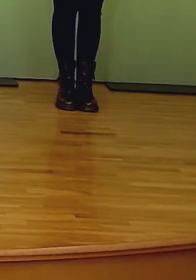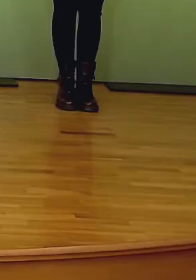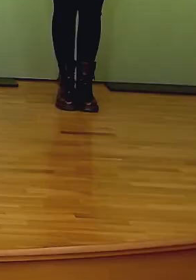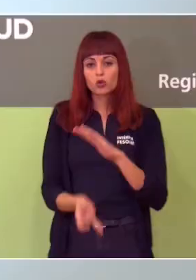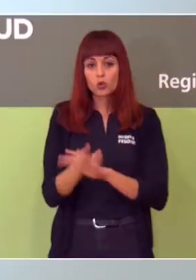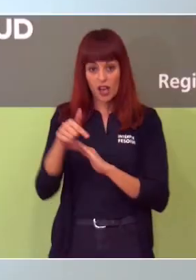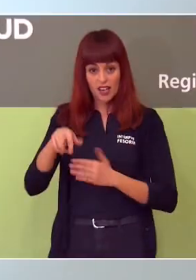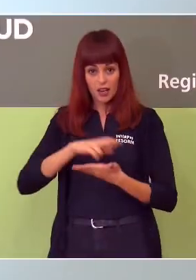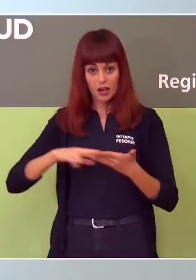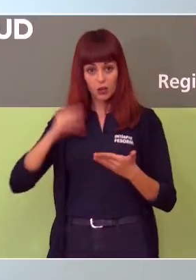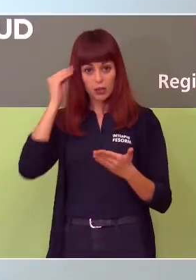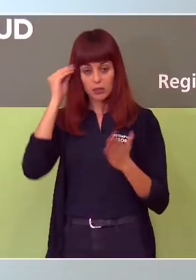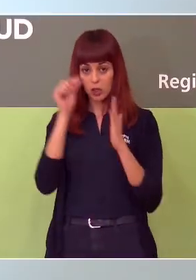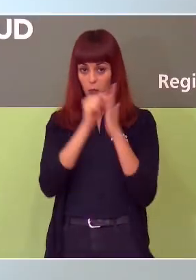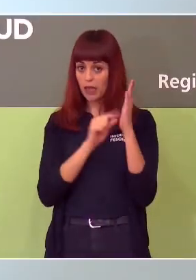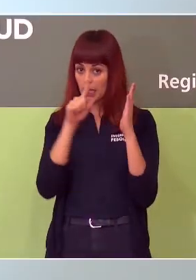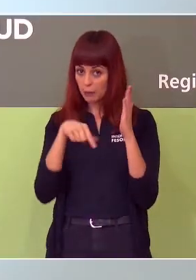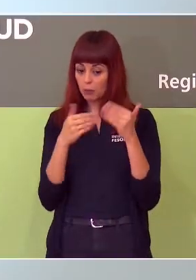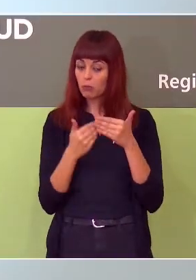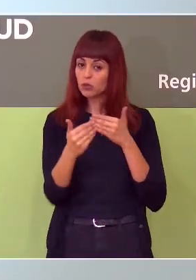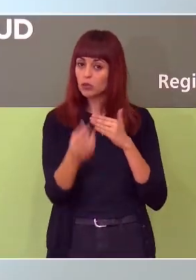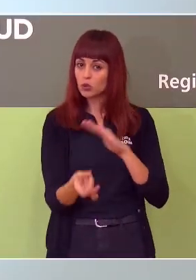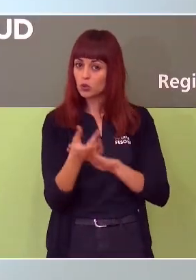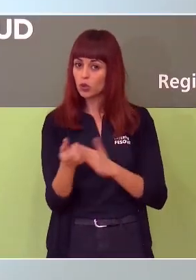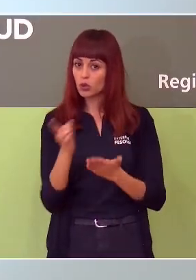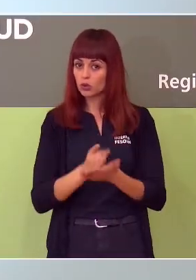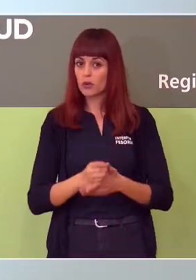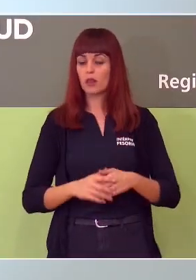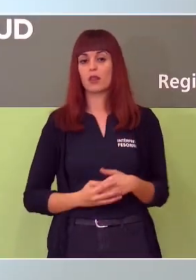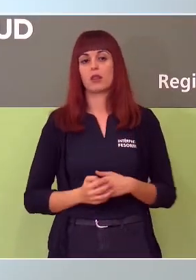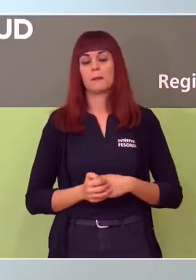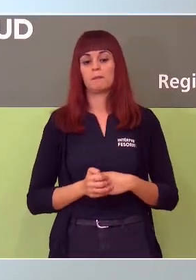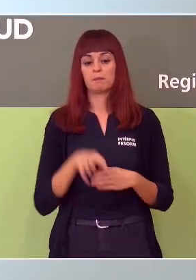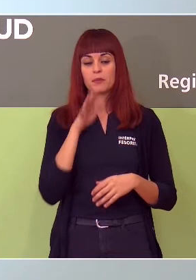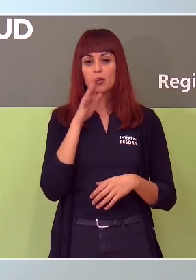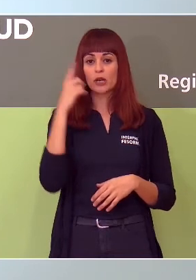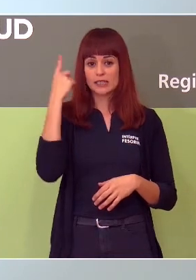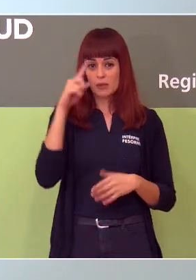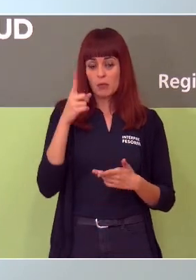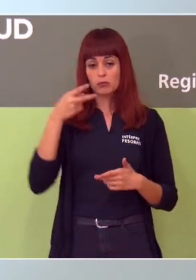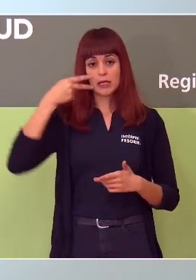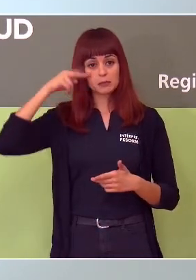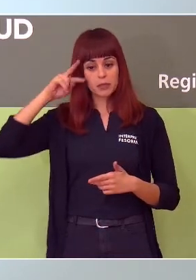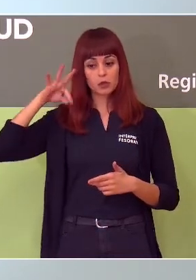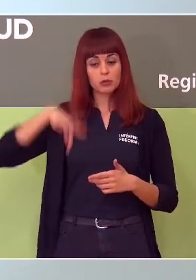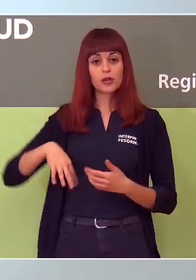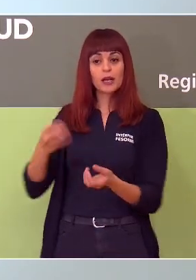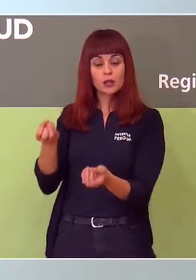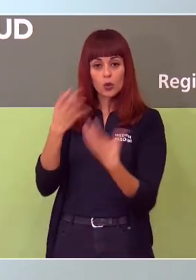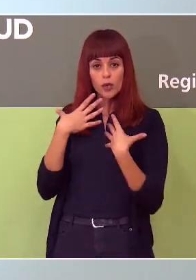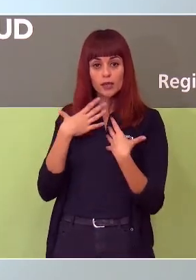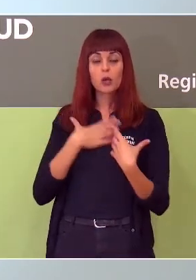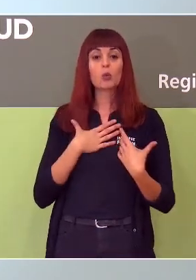esta medida? Es probable, todo lo que ahora mismo sabemos y lo que nos dicen los expertos es que probablemente en